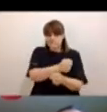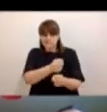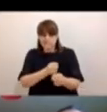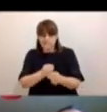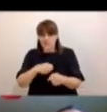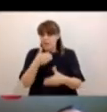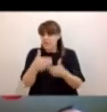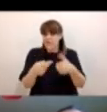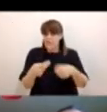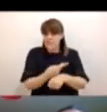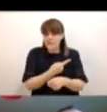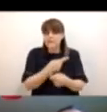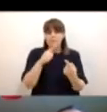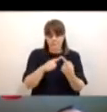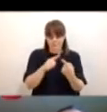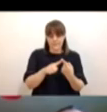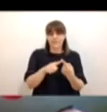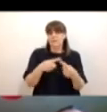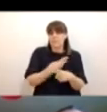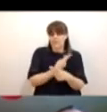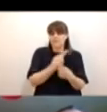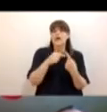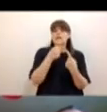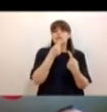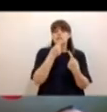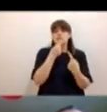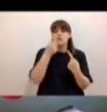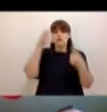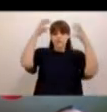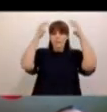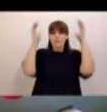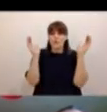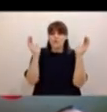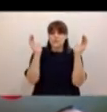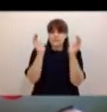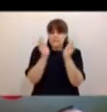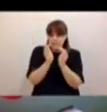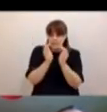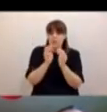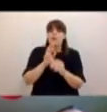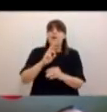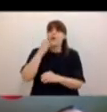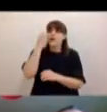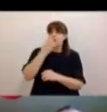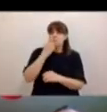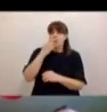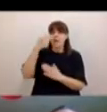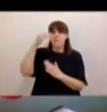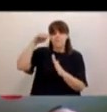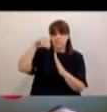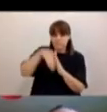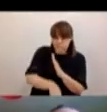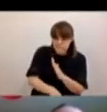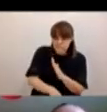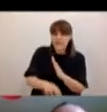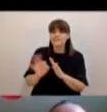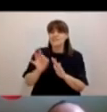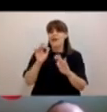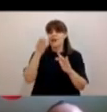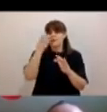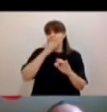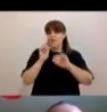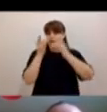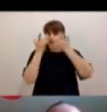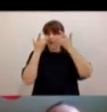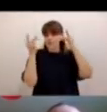veríamos niñas y niños con cerebros más pequeños que tienen menos rendimiento escolar que tienen más probabilidades de dejar la escuela en que ven afectada su